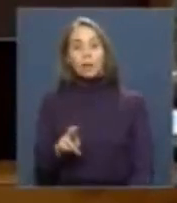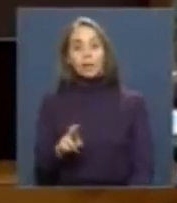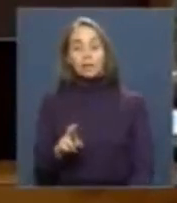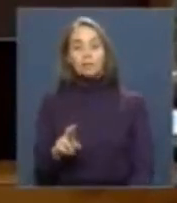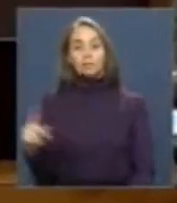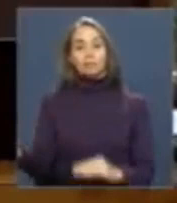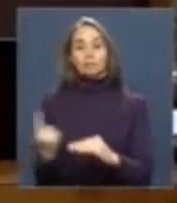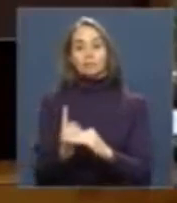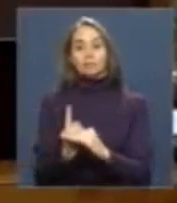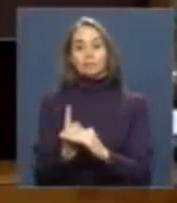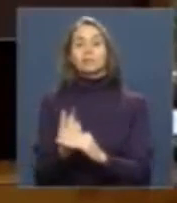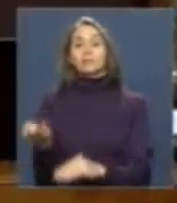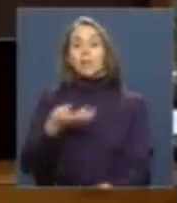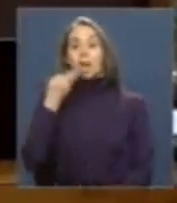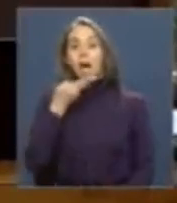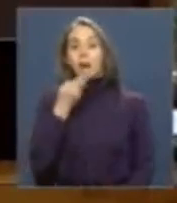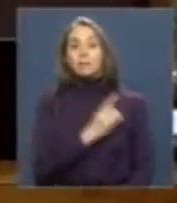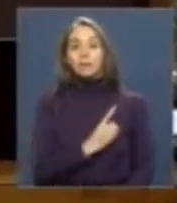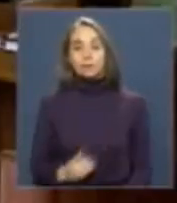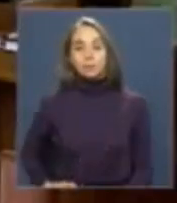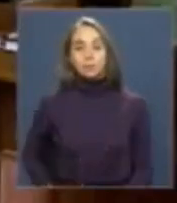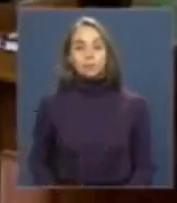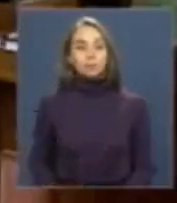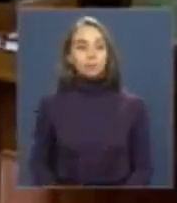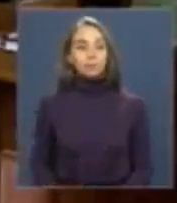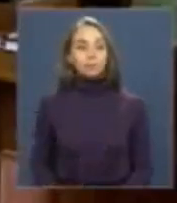tiene la palabra señor diputado